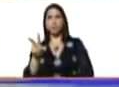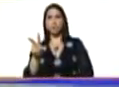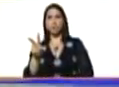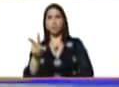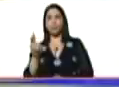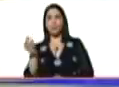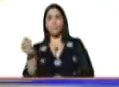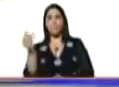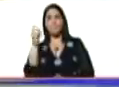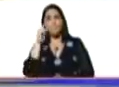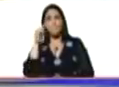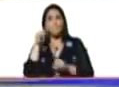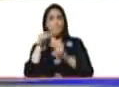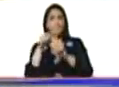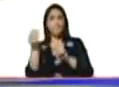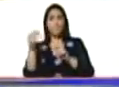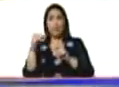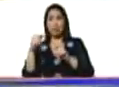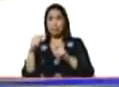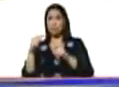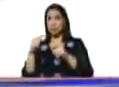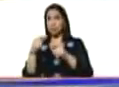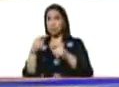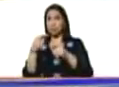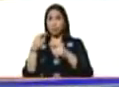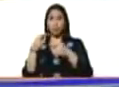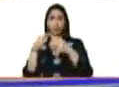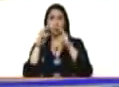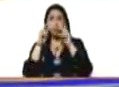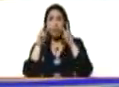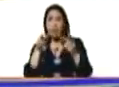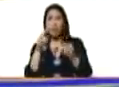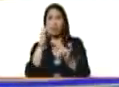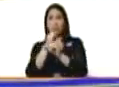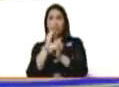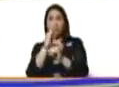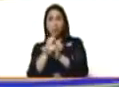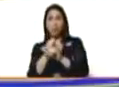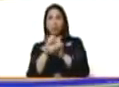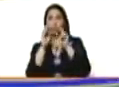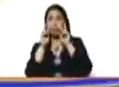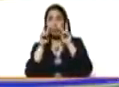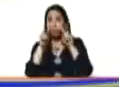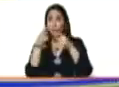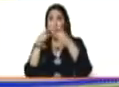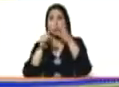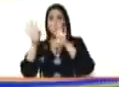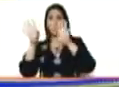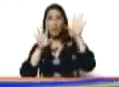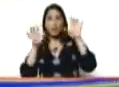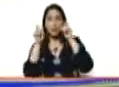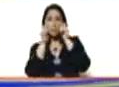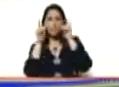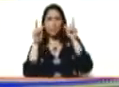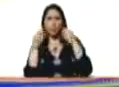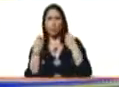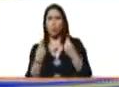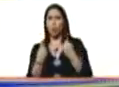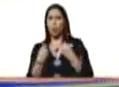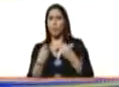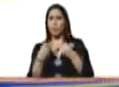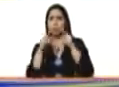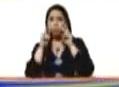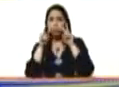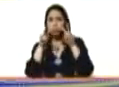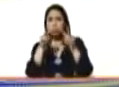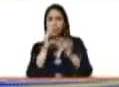y más allá de nuestro país, que nos ven en las redes sociales. Es impresionante cómo a través de las redes sociales